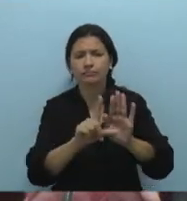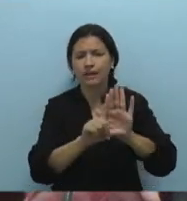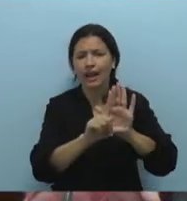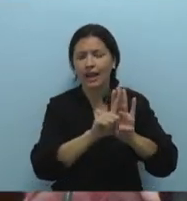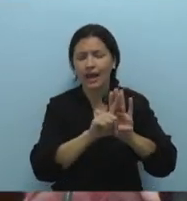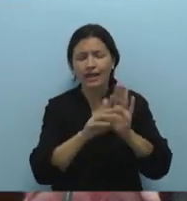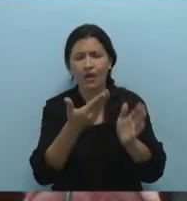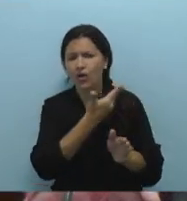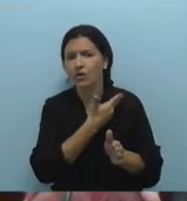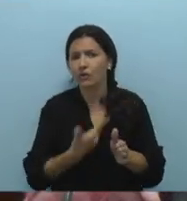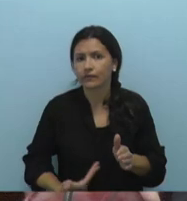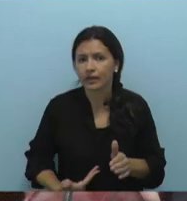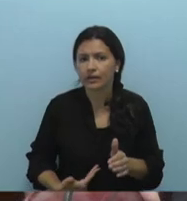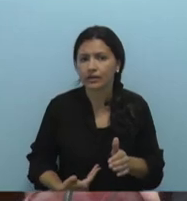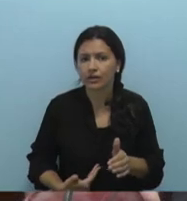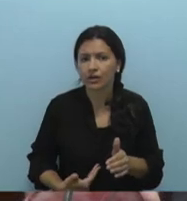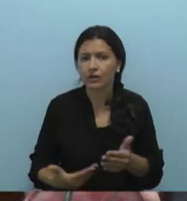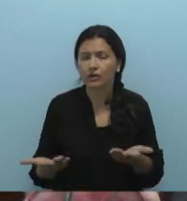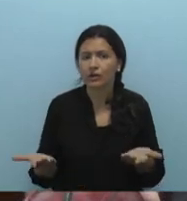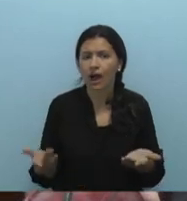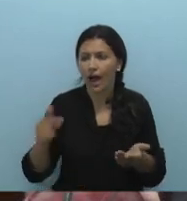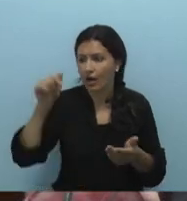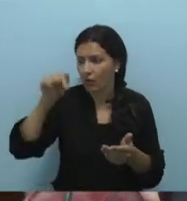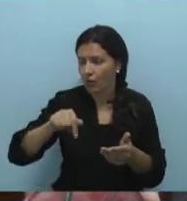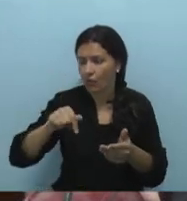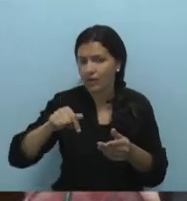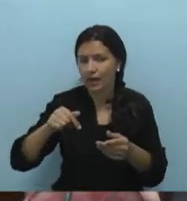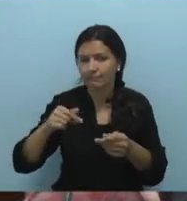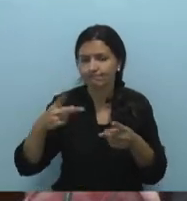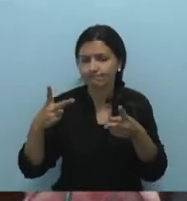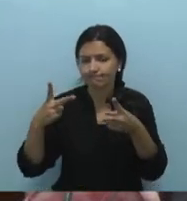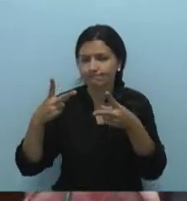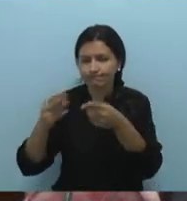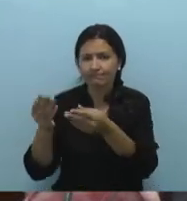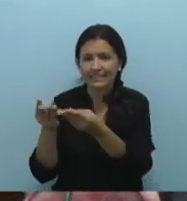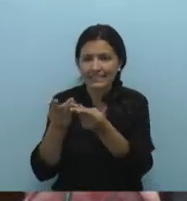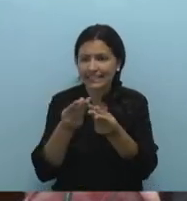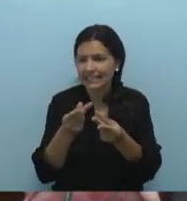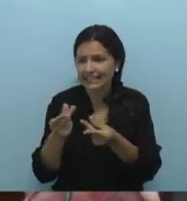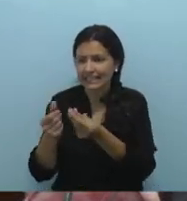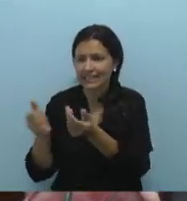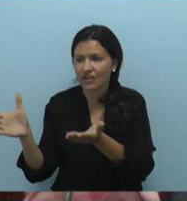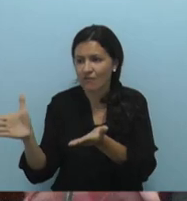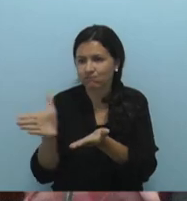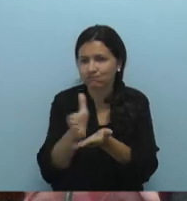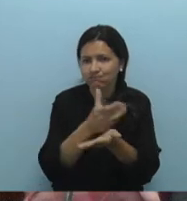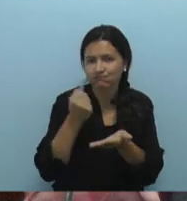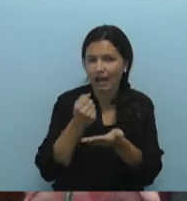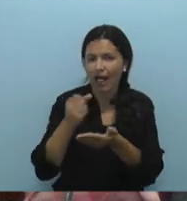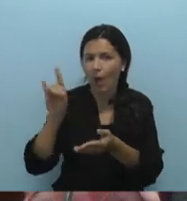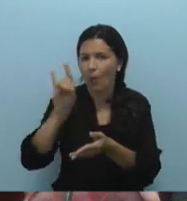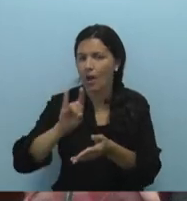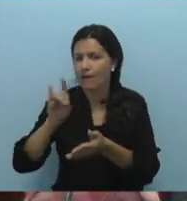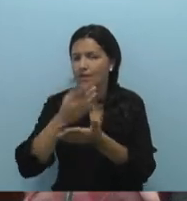hay que decirlo con claridad, está en un proceso sistemático de desfinanciar a las universidades